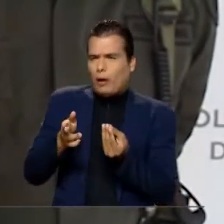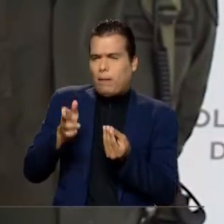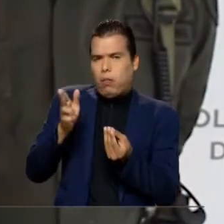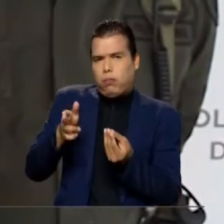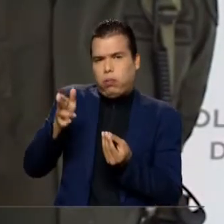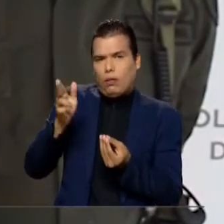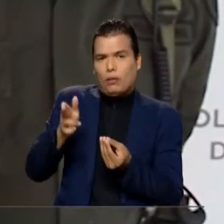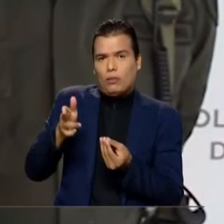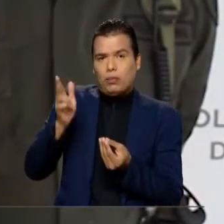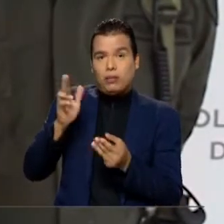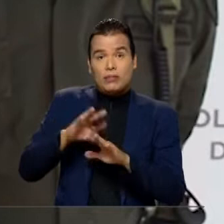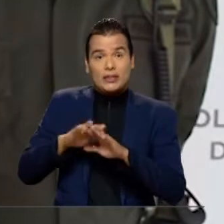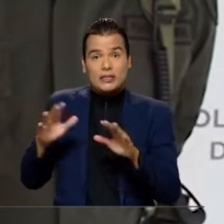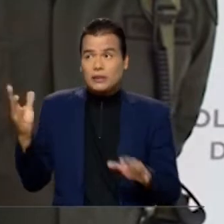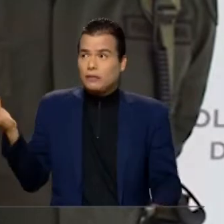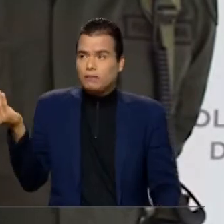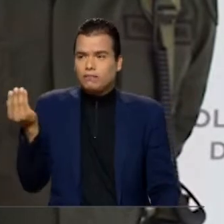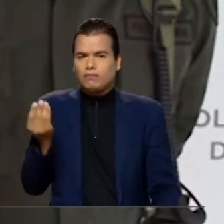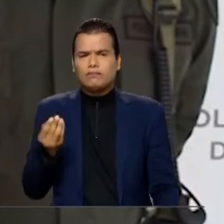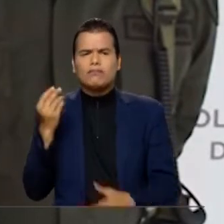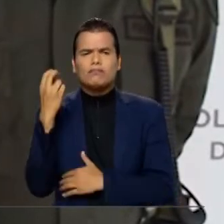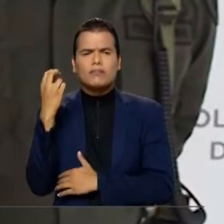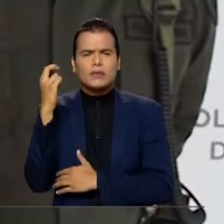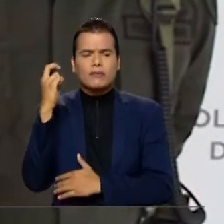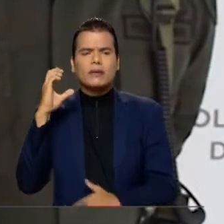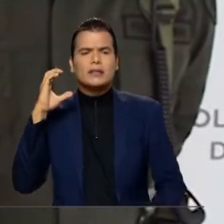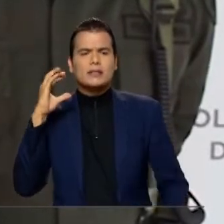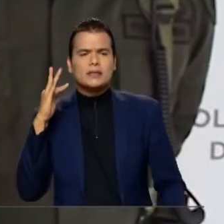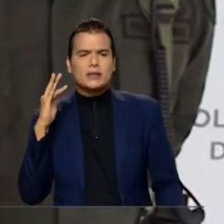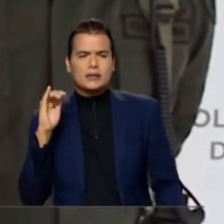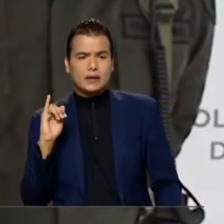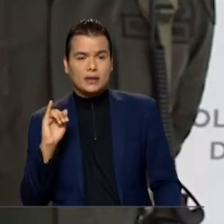hizo presencia personal del Cuerpo Técnico de Investigación Criminal de la